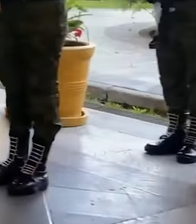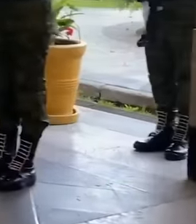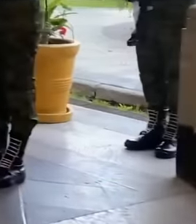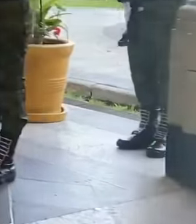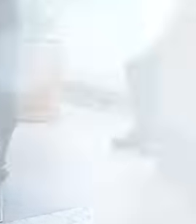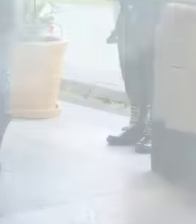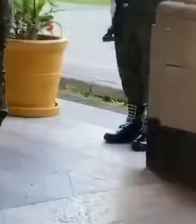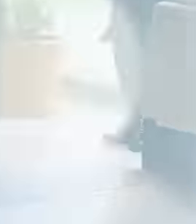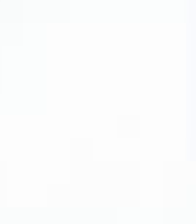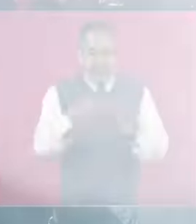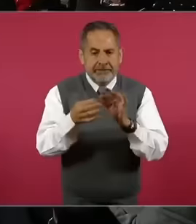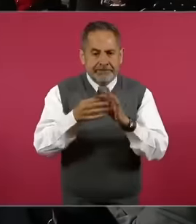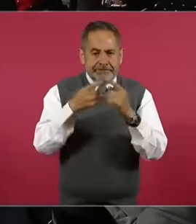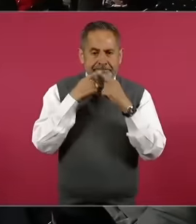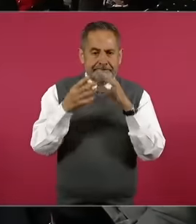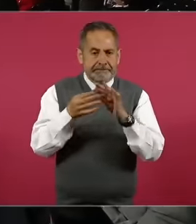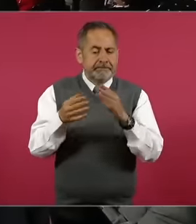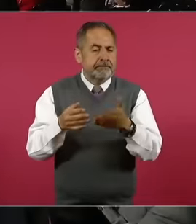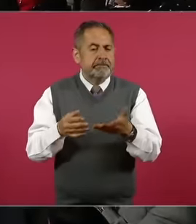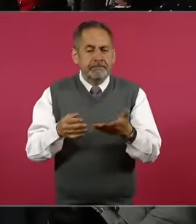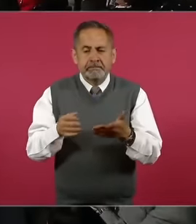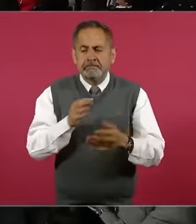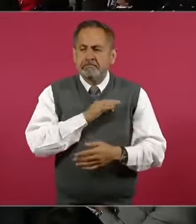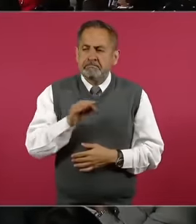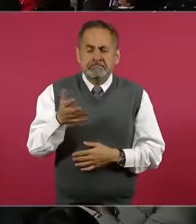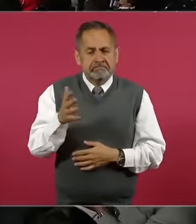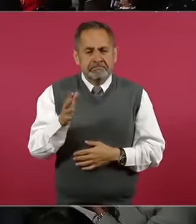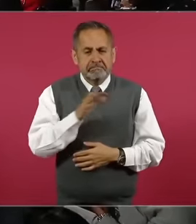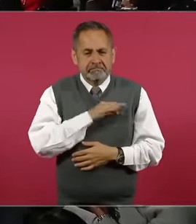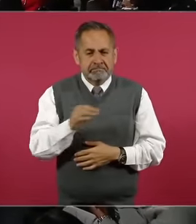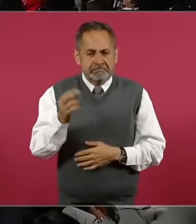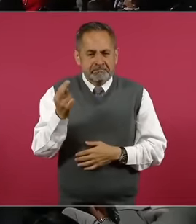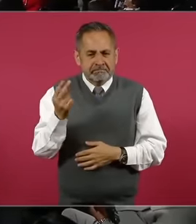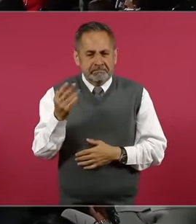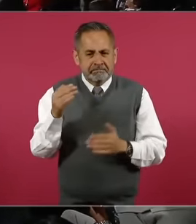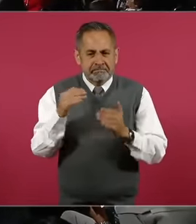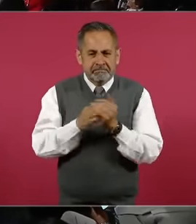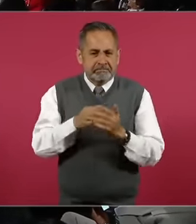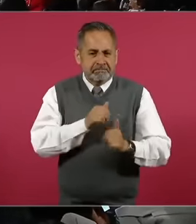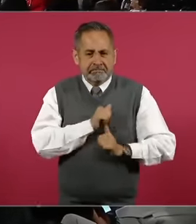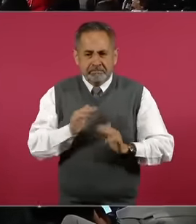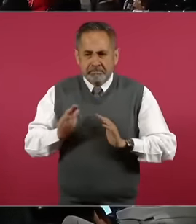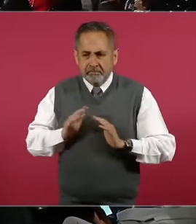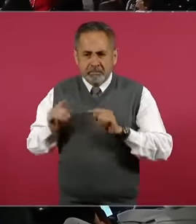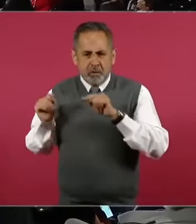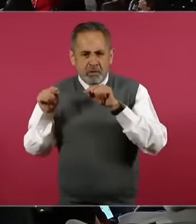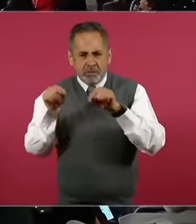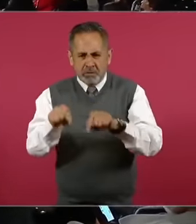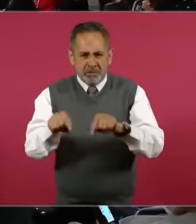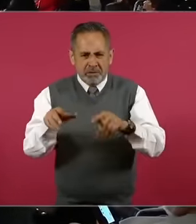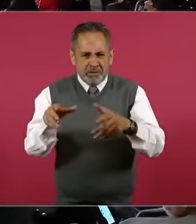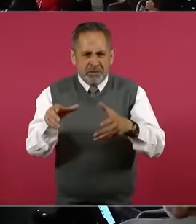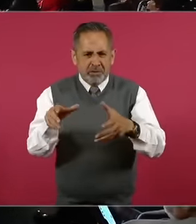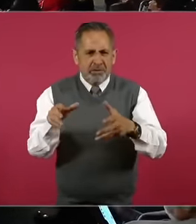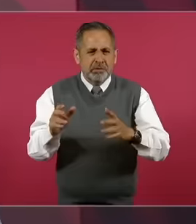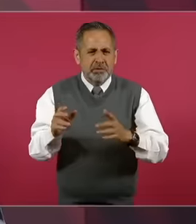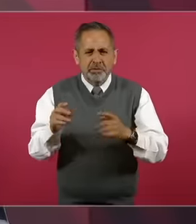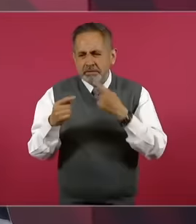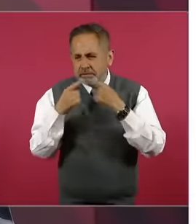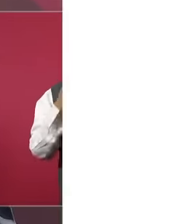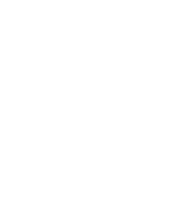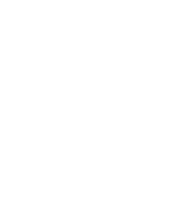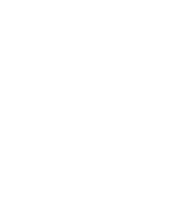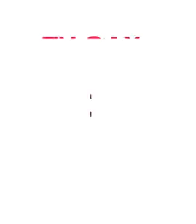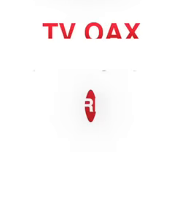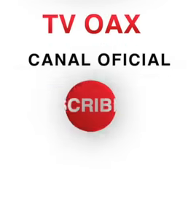Varios reporteros aprovecharon el espacio para agradecer y despedirse del presidente López Obrador. Veamos cómo